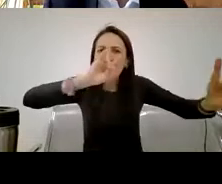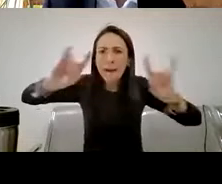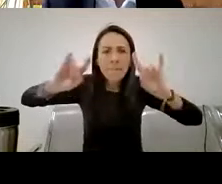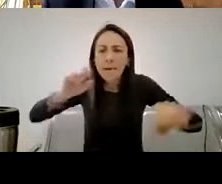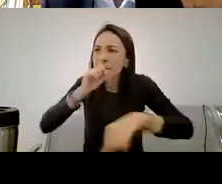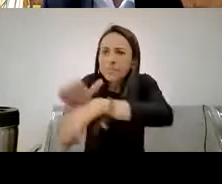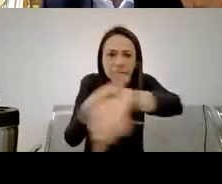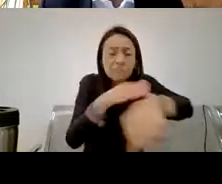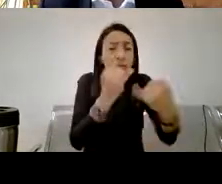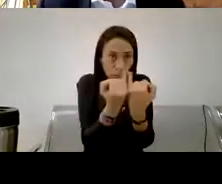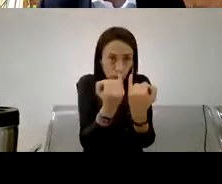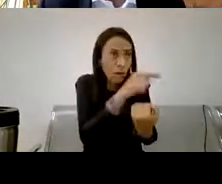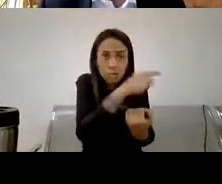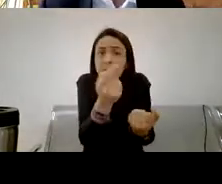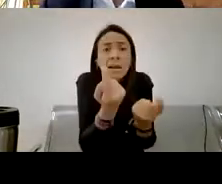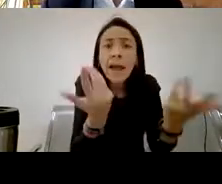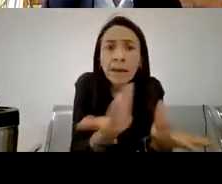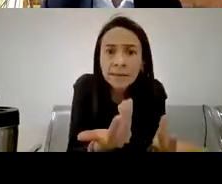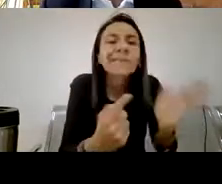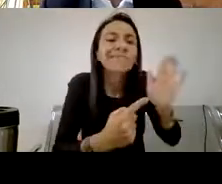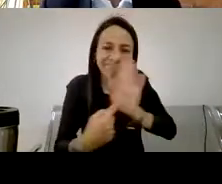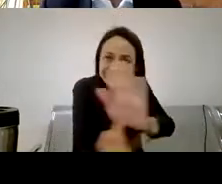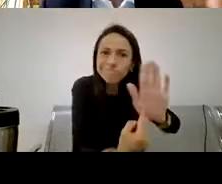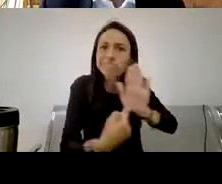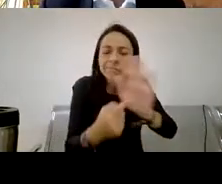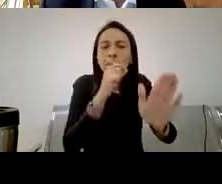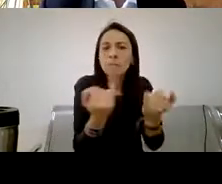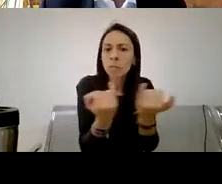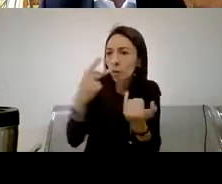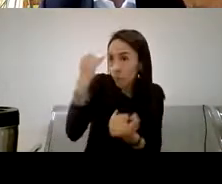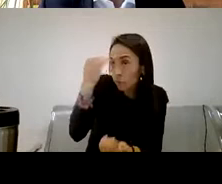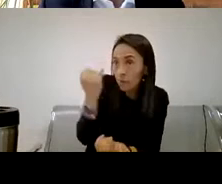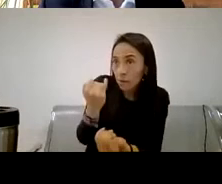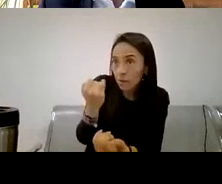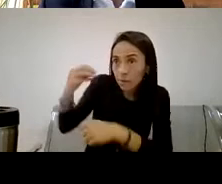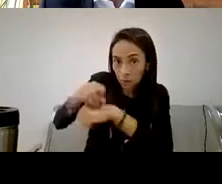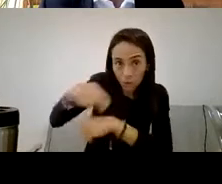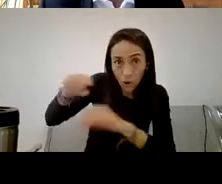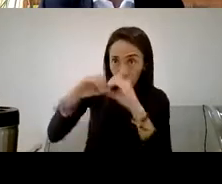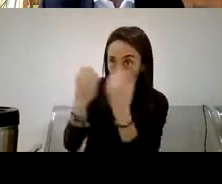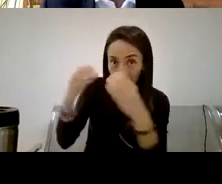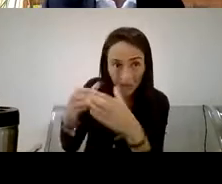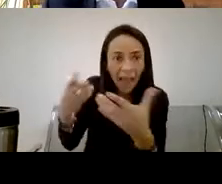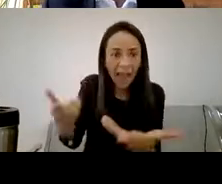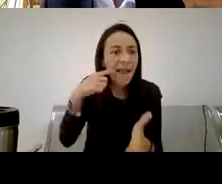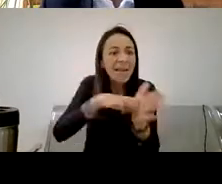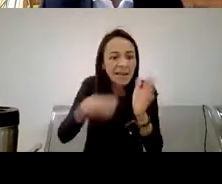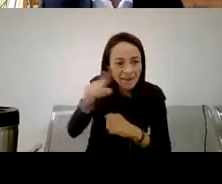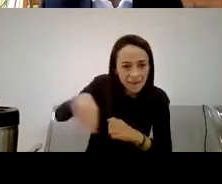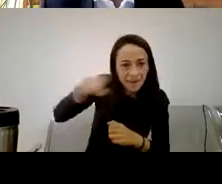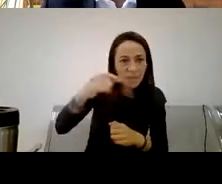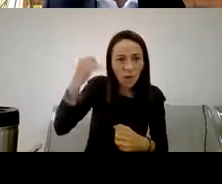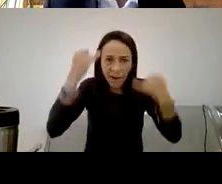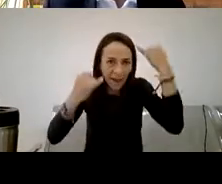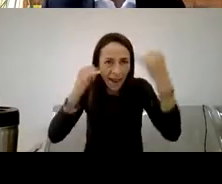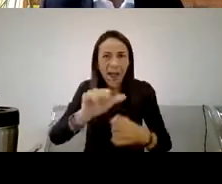podemos sumarnos a iniciativas de organizaciones. Acá tuvimos lo que organizó Alternativas y Capacidades a nivel de